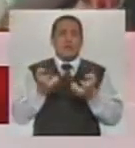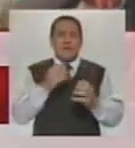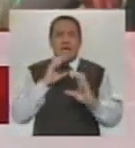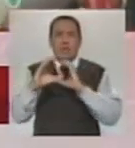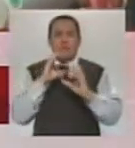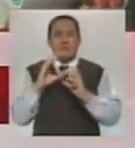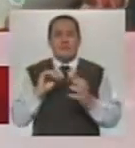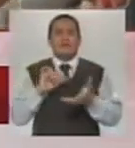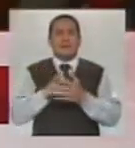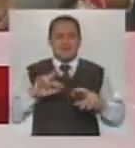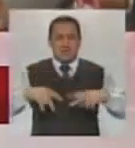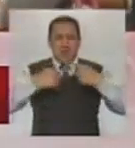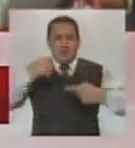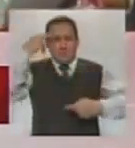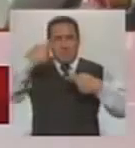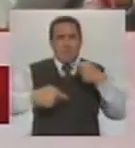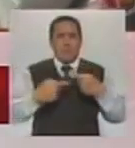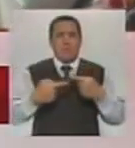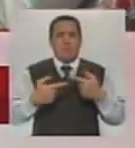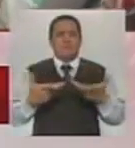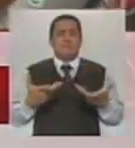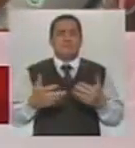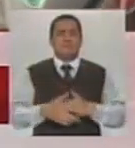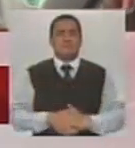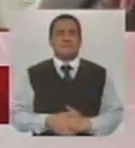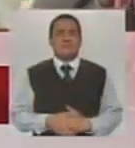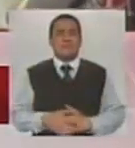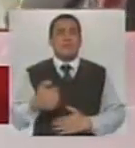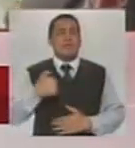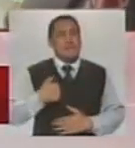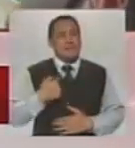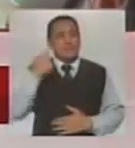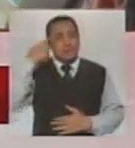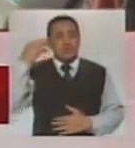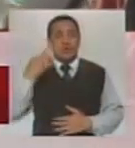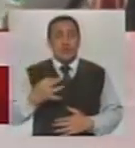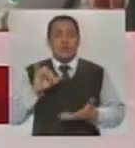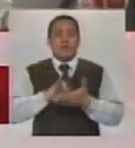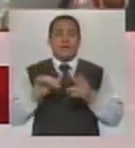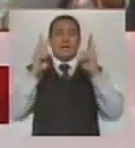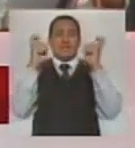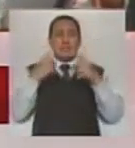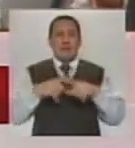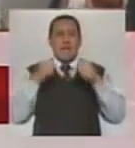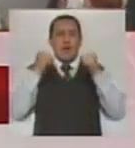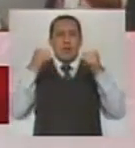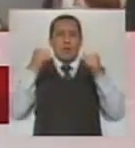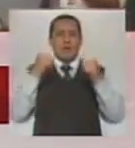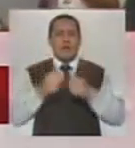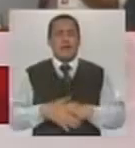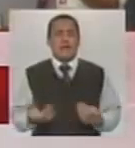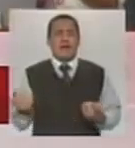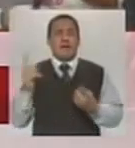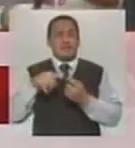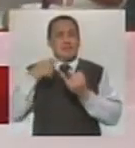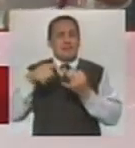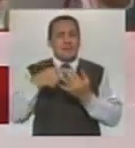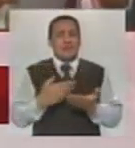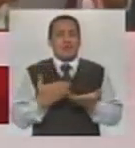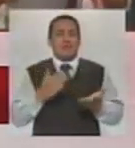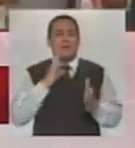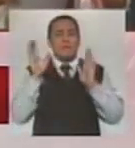están bastante radicalizados? Yo creo que el tema de la huelga obedece a varios factores, entre